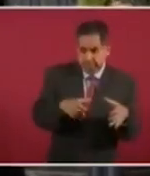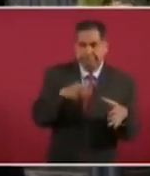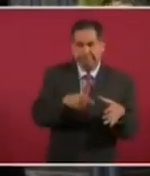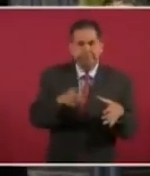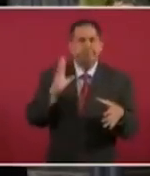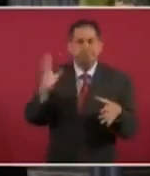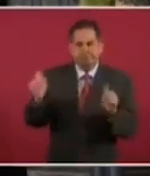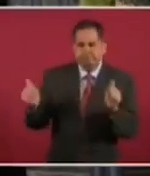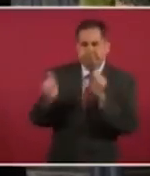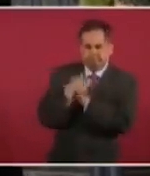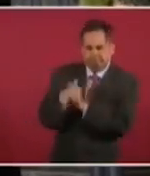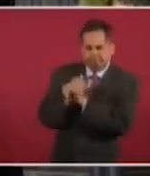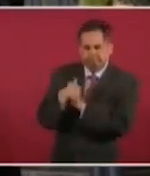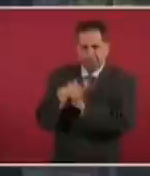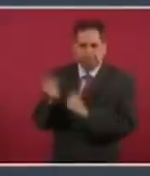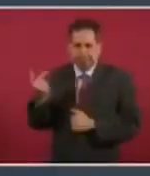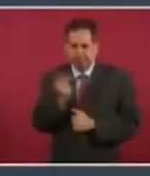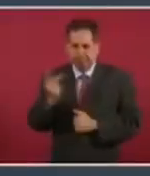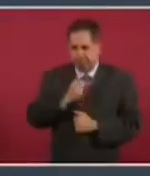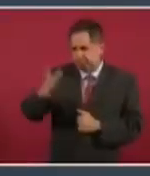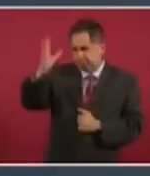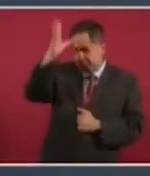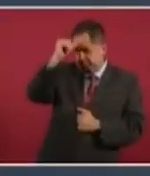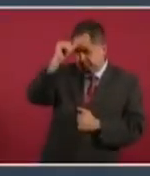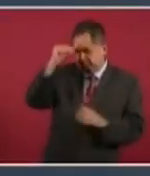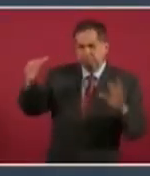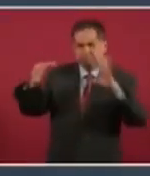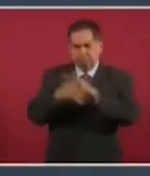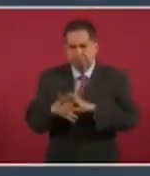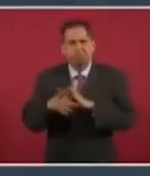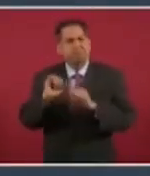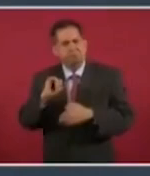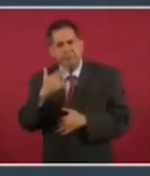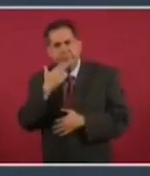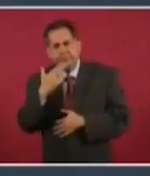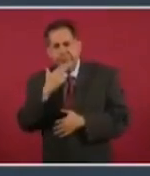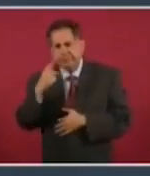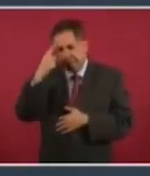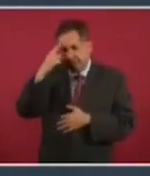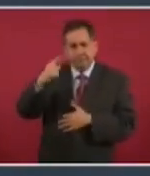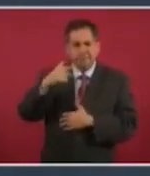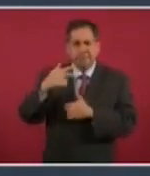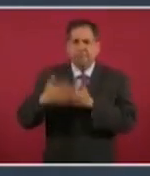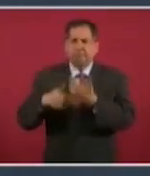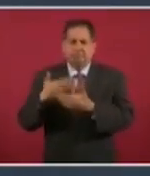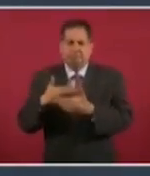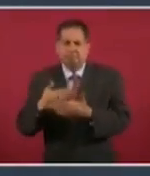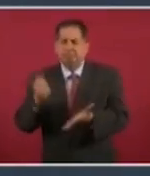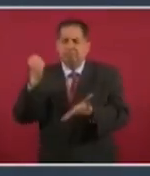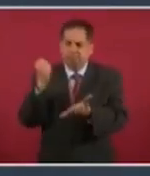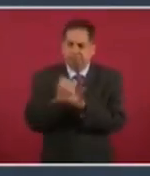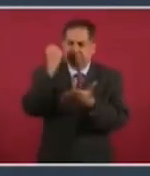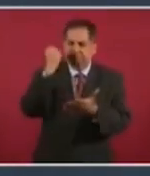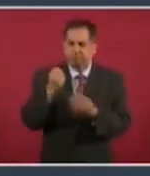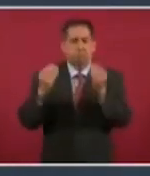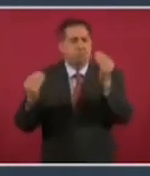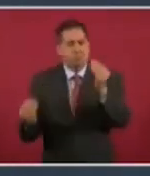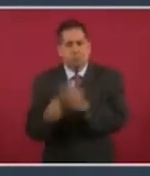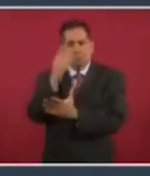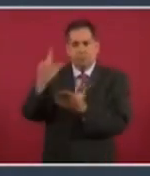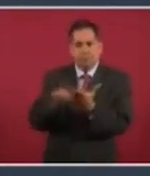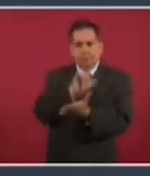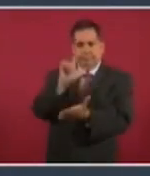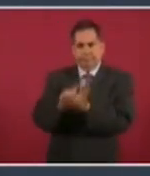hemos logrado un amplio acuerdo que llevó a la aprobación de un nuevo marco